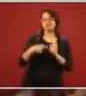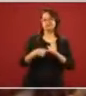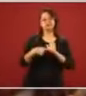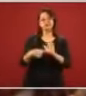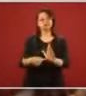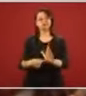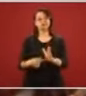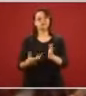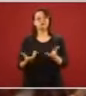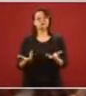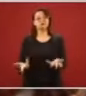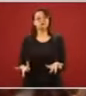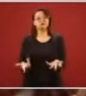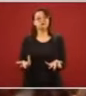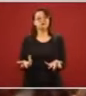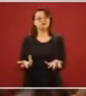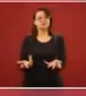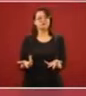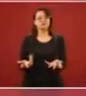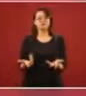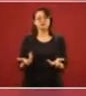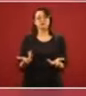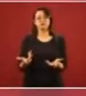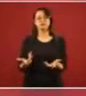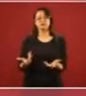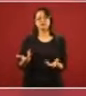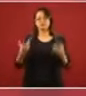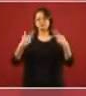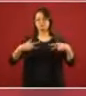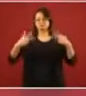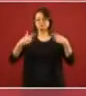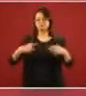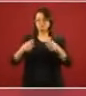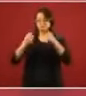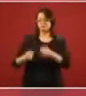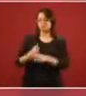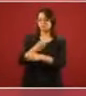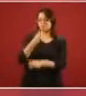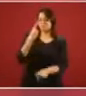Cómo los encargados de la seguridad pública al servicio